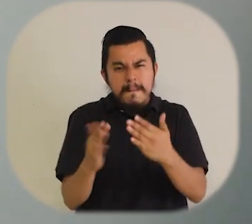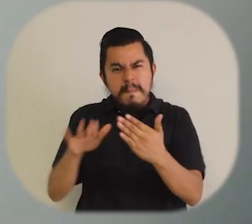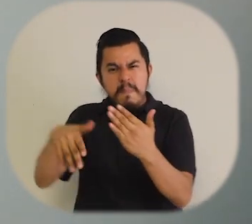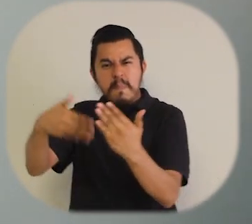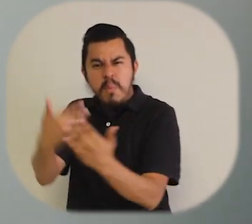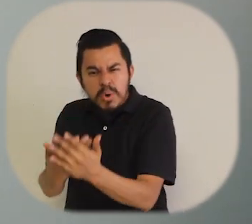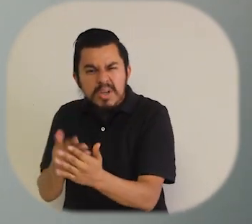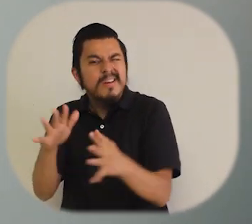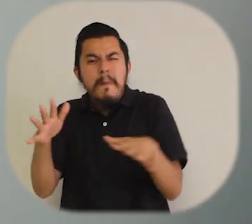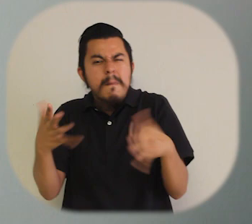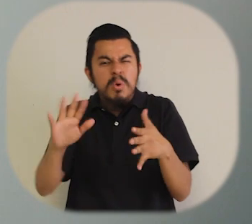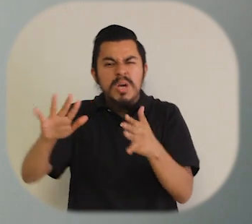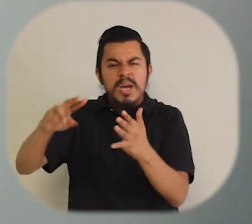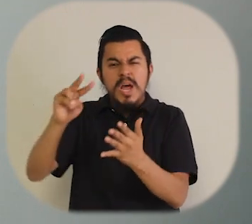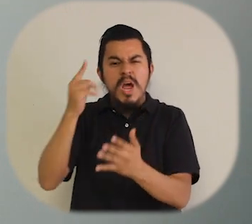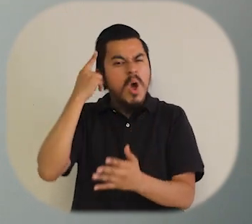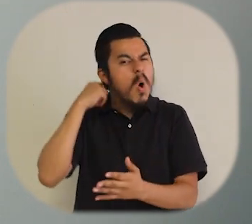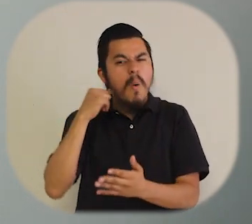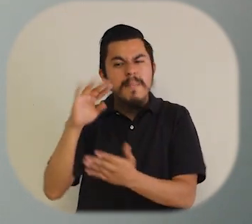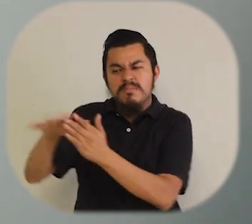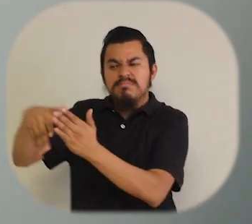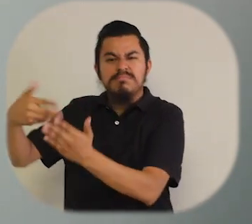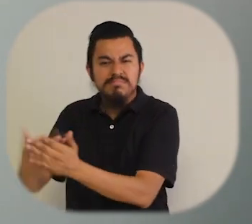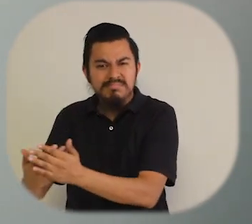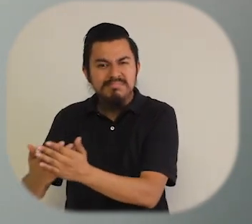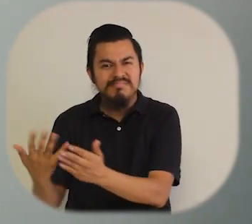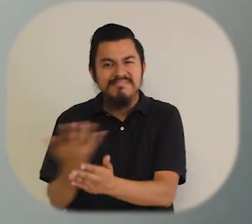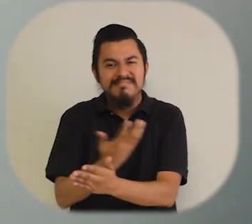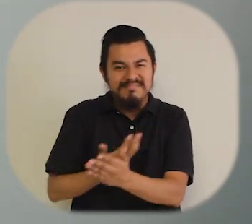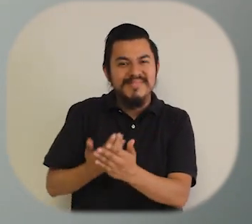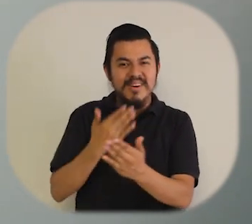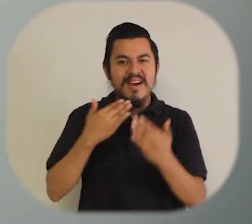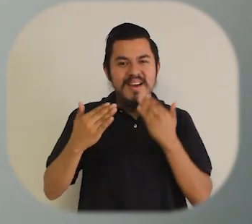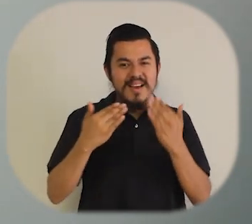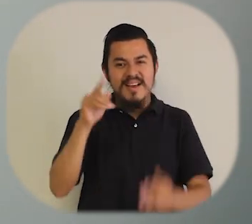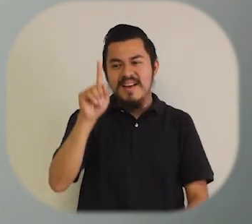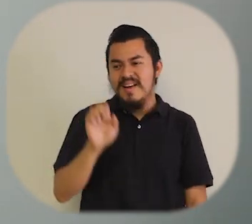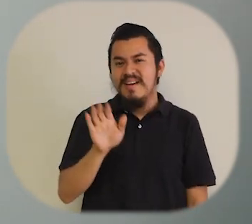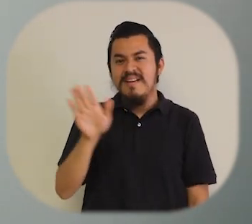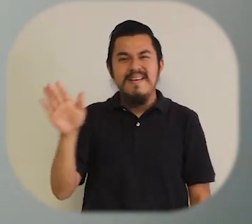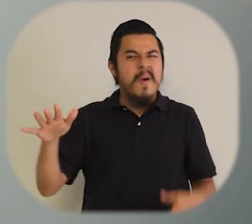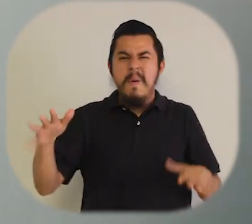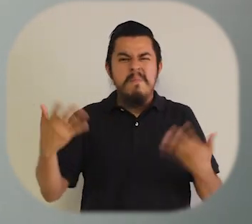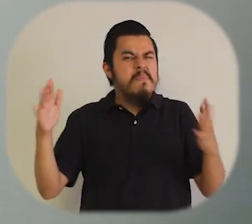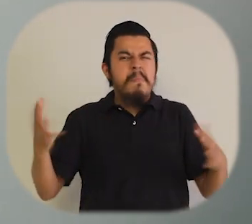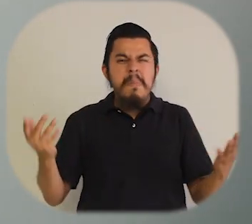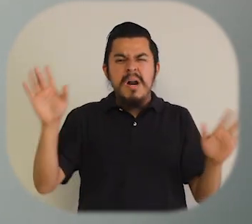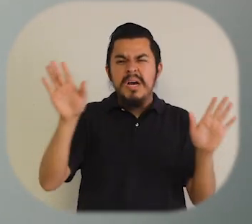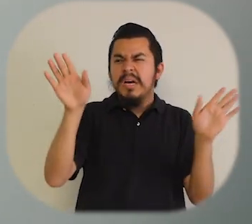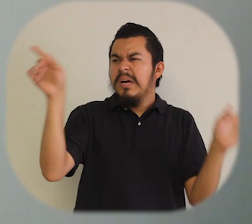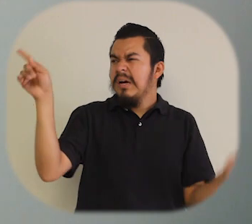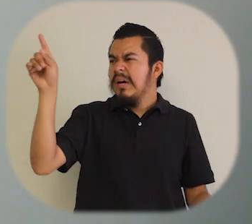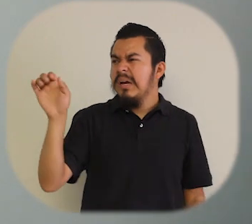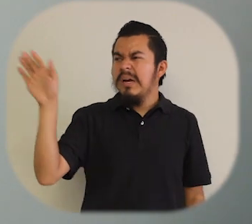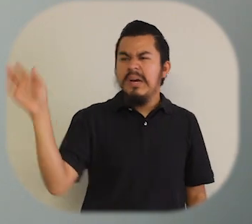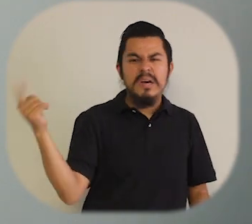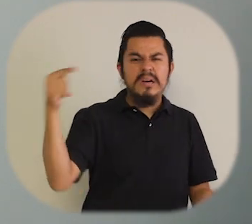lo que podemos explicar acerca del Cristo, para qué vino el Cristo. De esa manera lo vamos a explicar. En este tiempo,